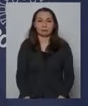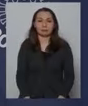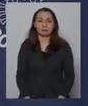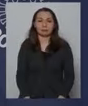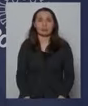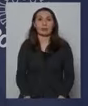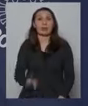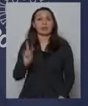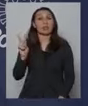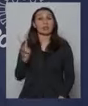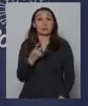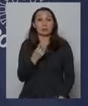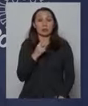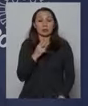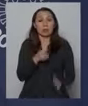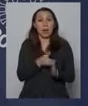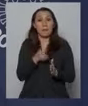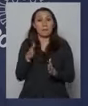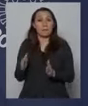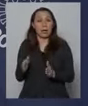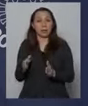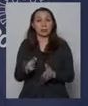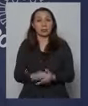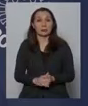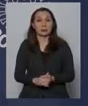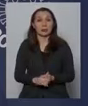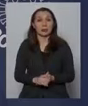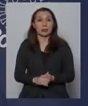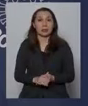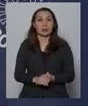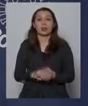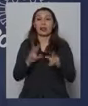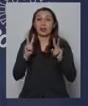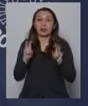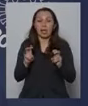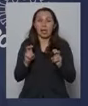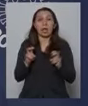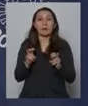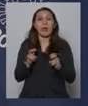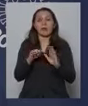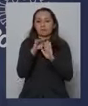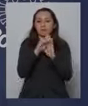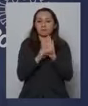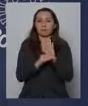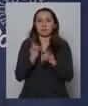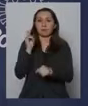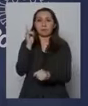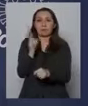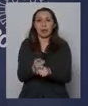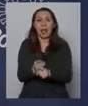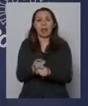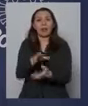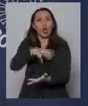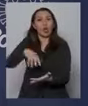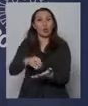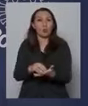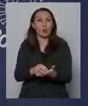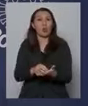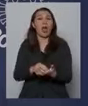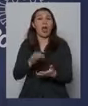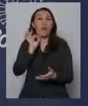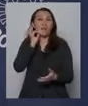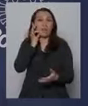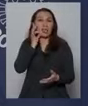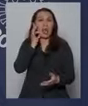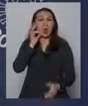En la segunda parte era acerca de las medidas que ha establecido las comunas de Vitacura y Las